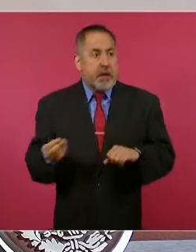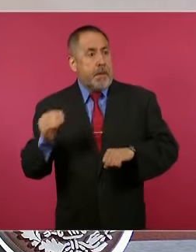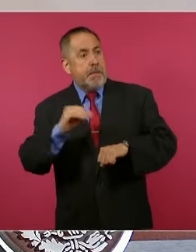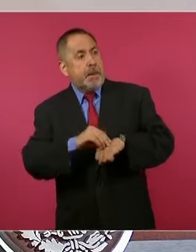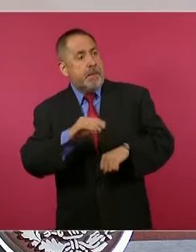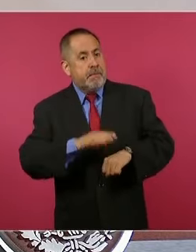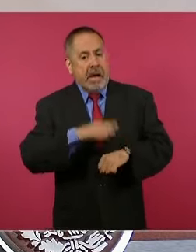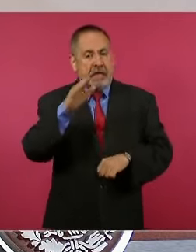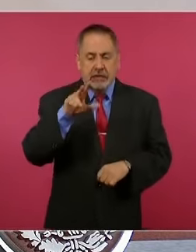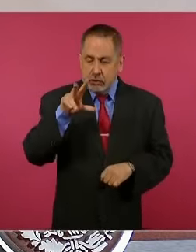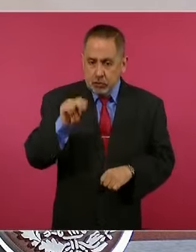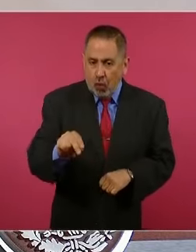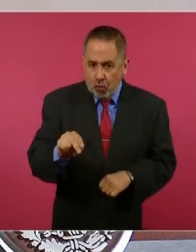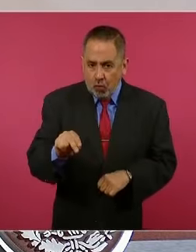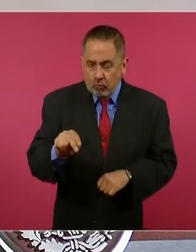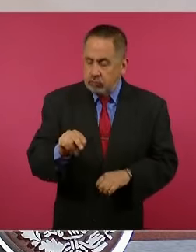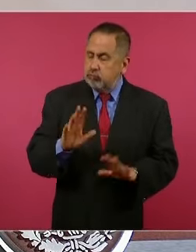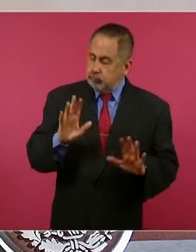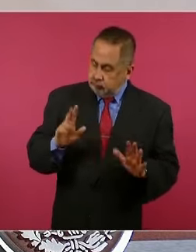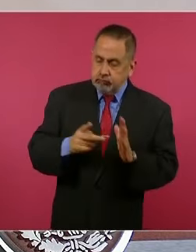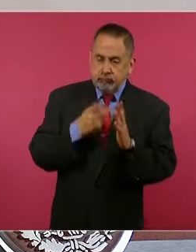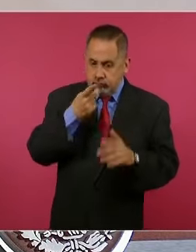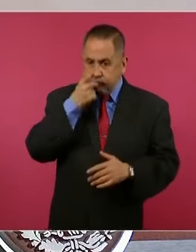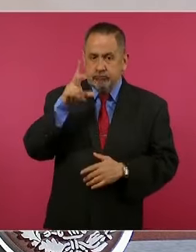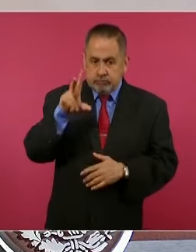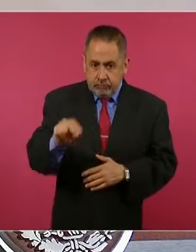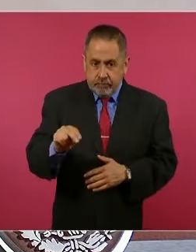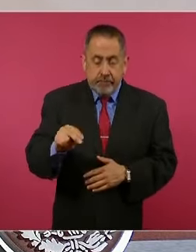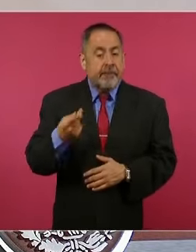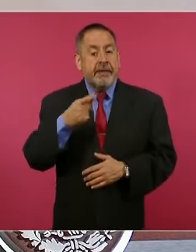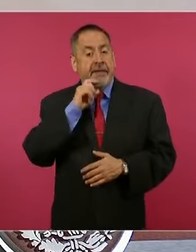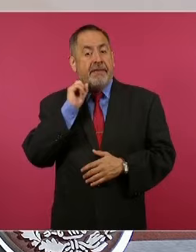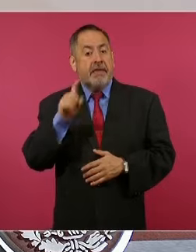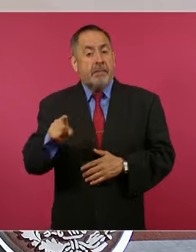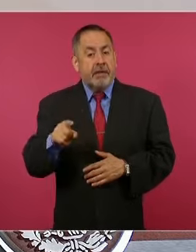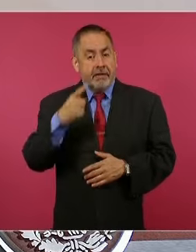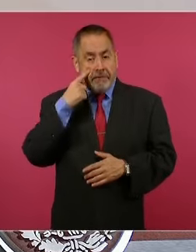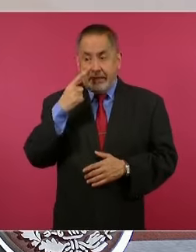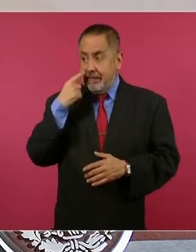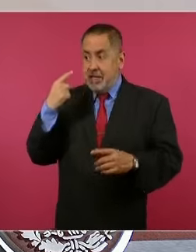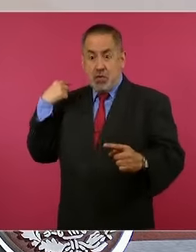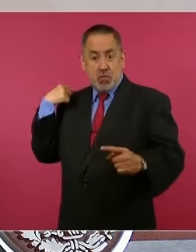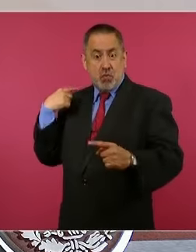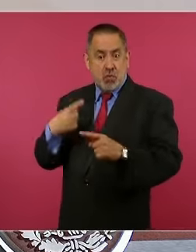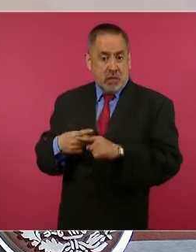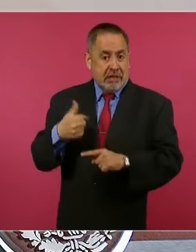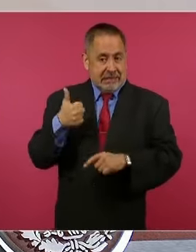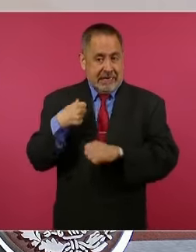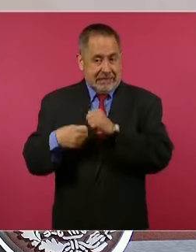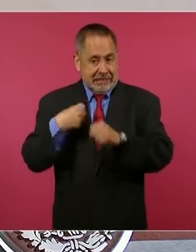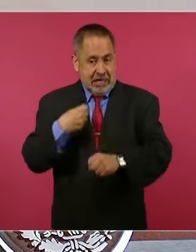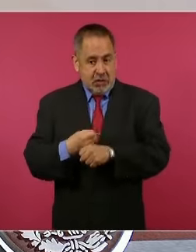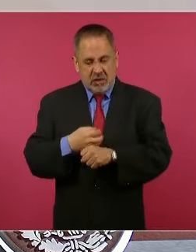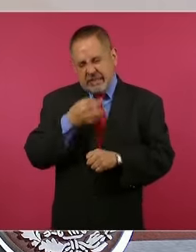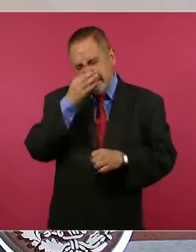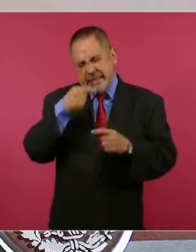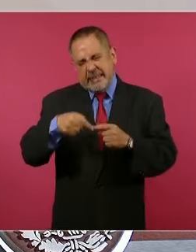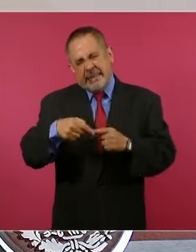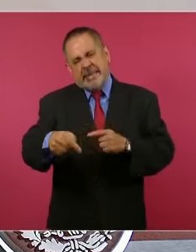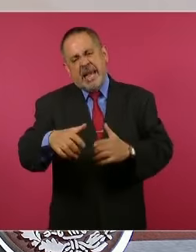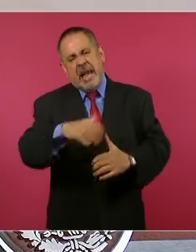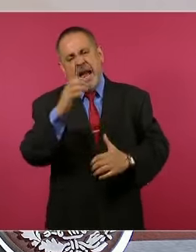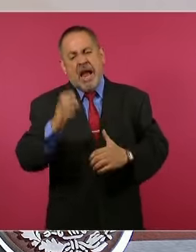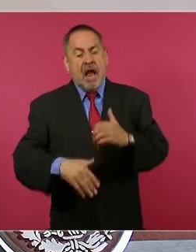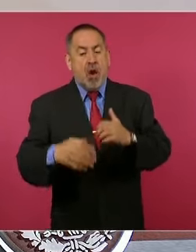comento para incrementarlos Pero además debemos de dar cuenta de que a lo largo de esta administración y faltando poco más de